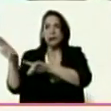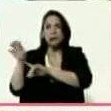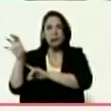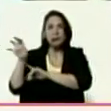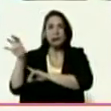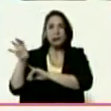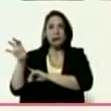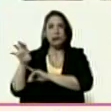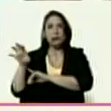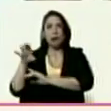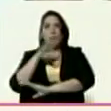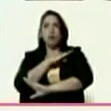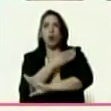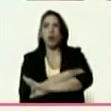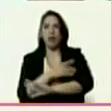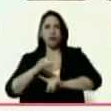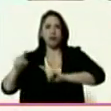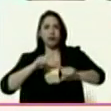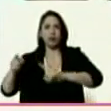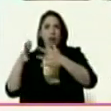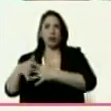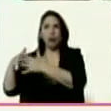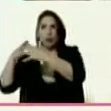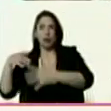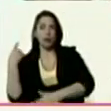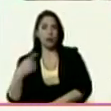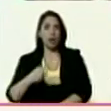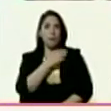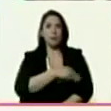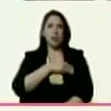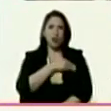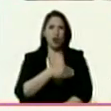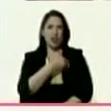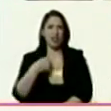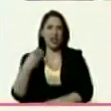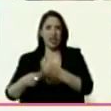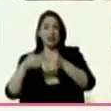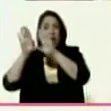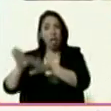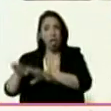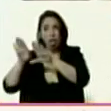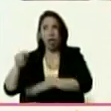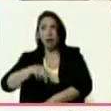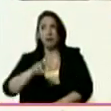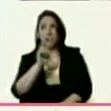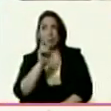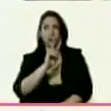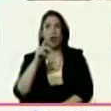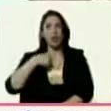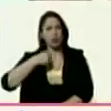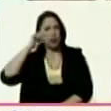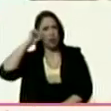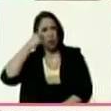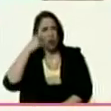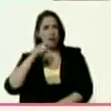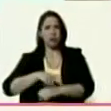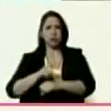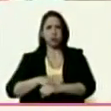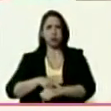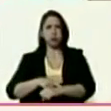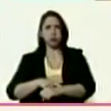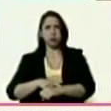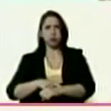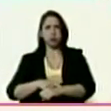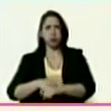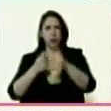Estados Unidos que tienen responsabilidad y tienen misiones y las tratan de cumplir. Aquí en Venezuela, yo recuerdo un momento con el comandante Chávez, todos